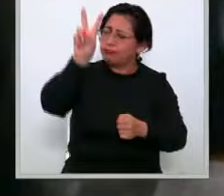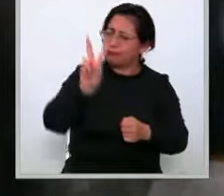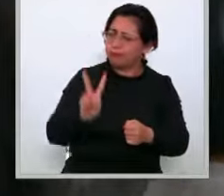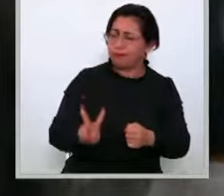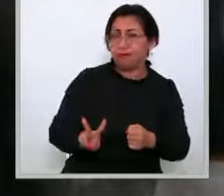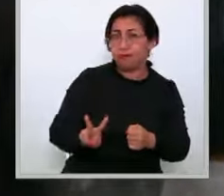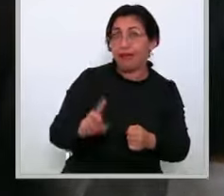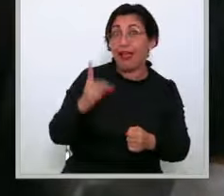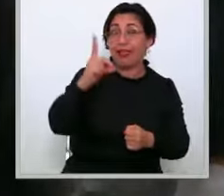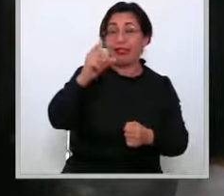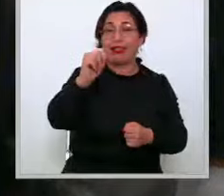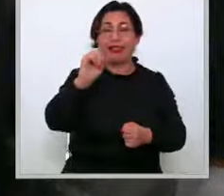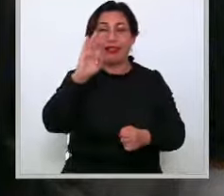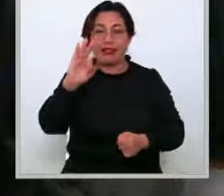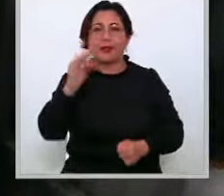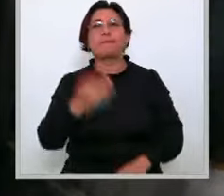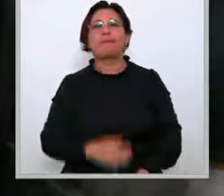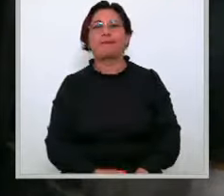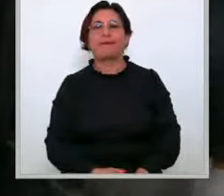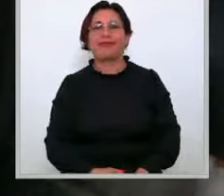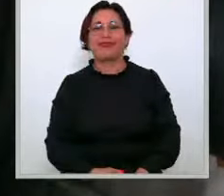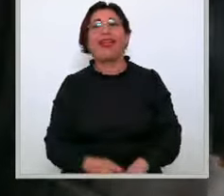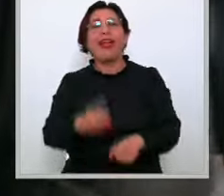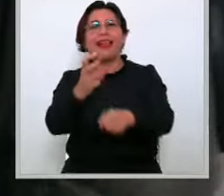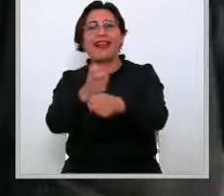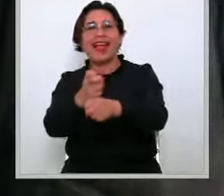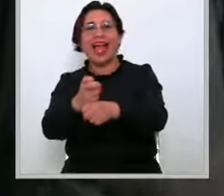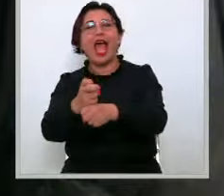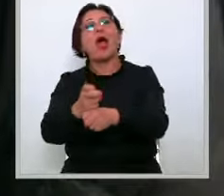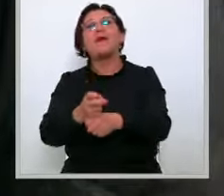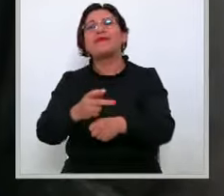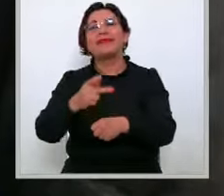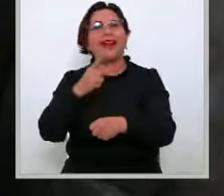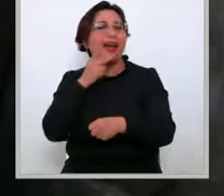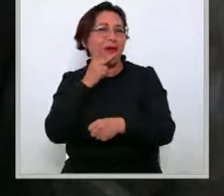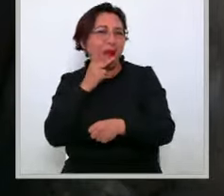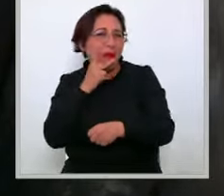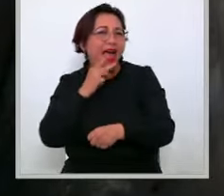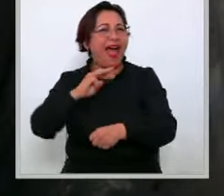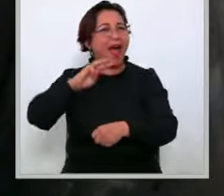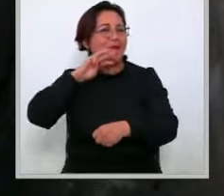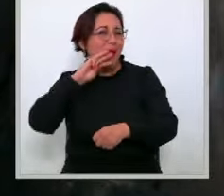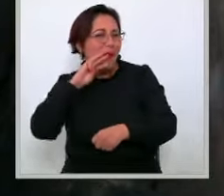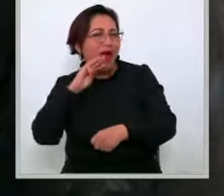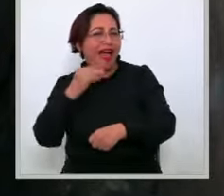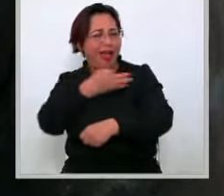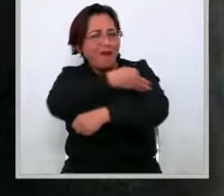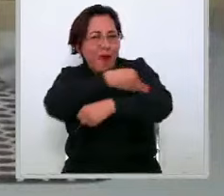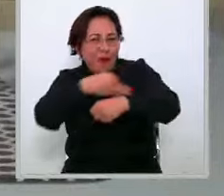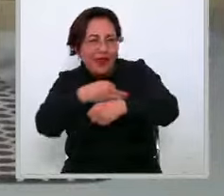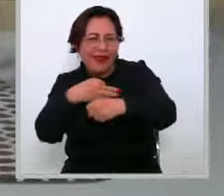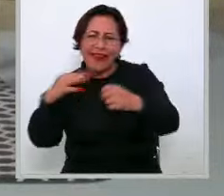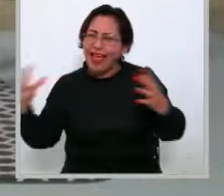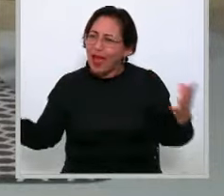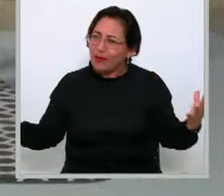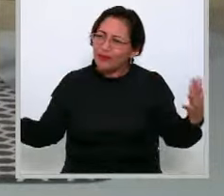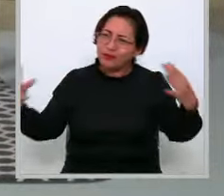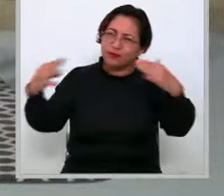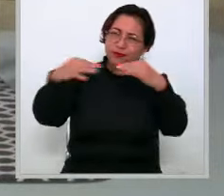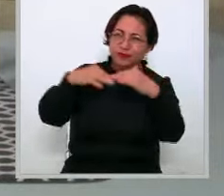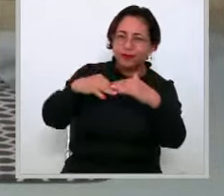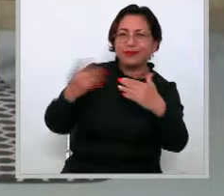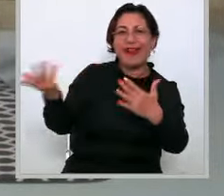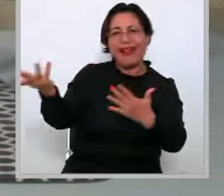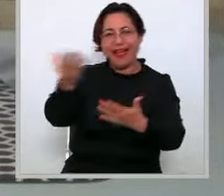nos invitamos a todos los padres de familia que por favor fomentemos la lectura en casa y los valores, ¿no? Sobre todo esa parte, atrevernos a salir un ratito